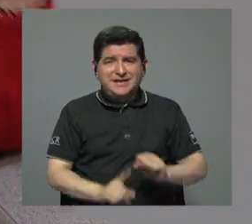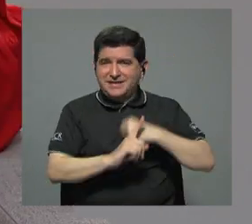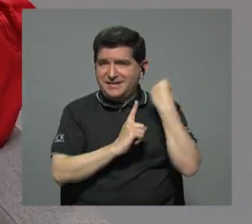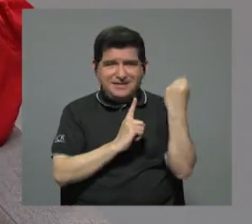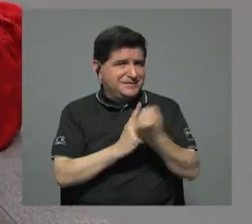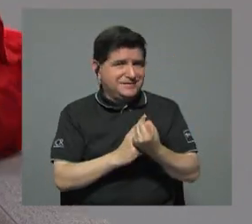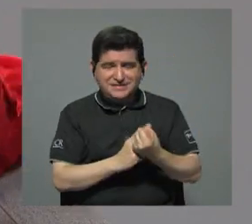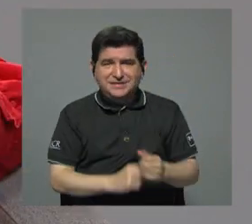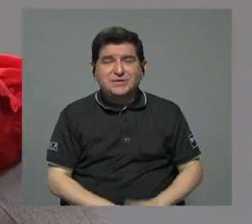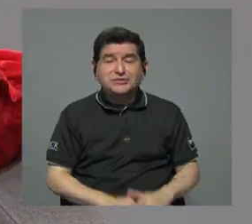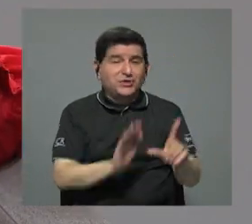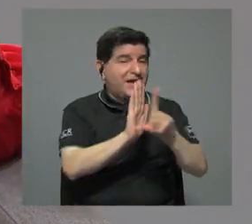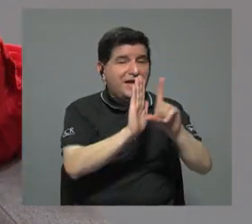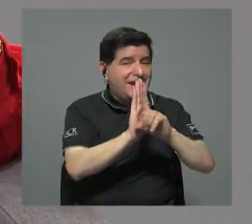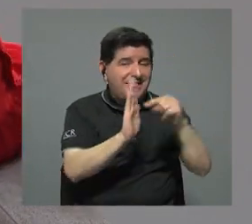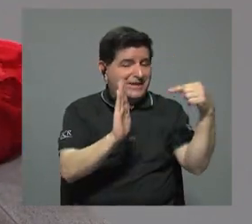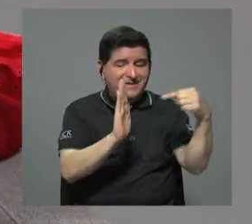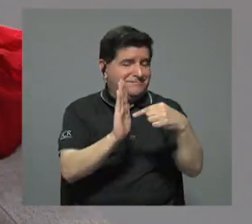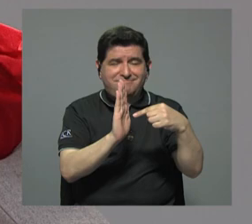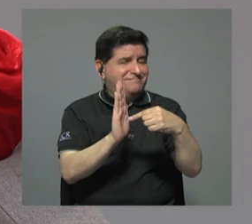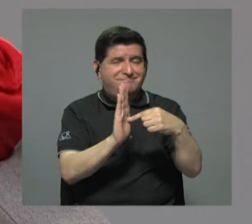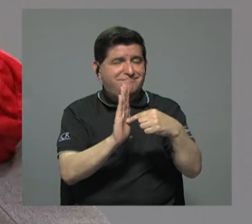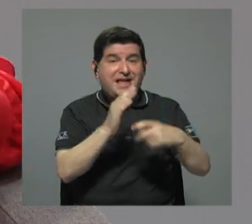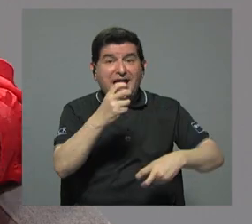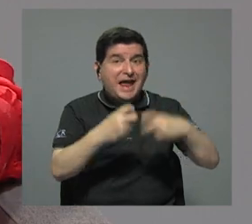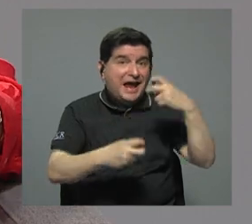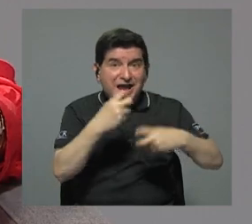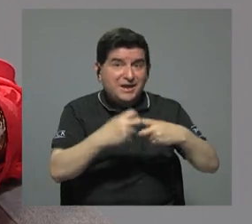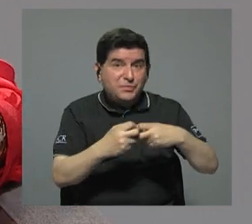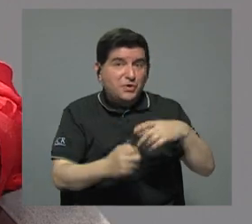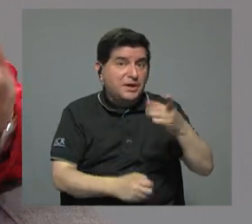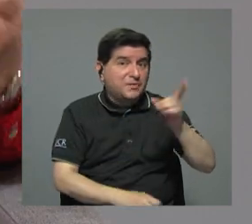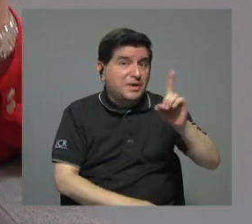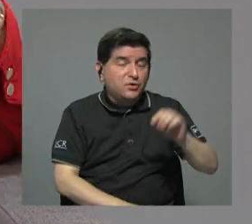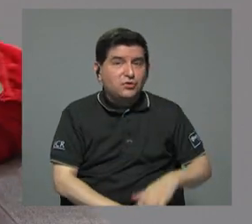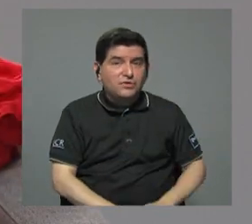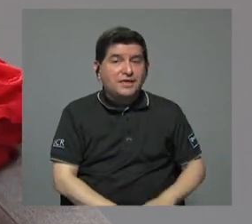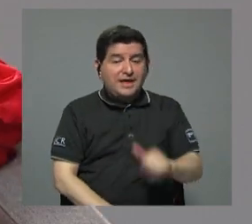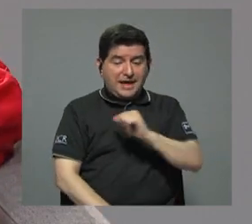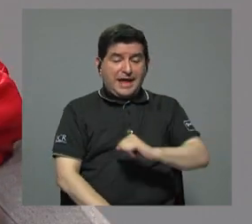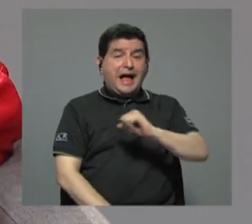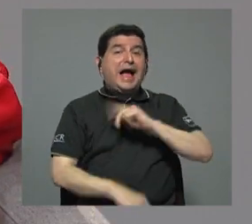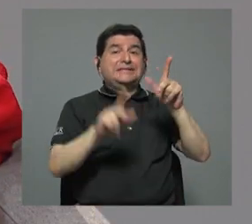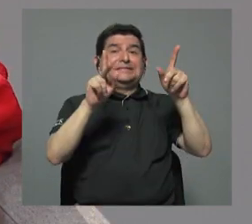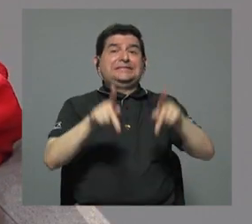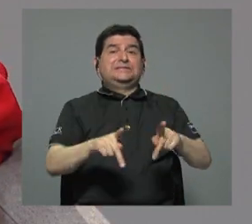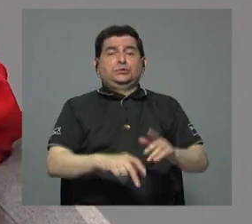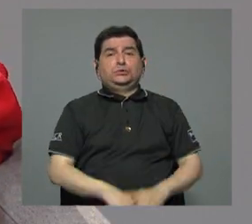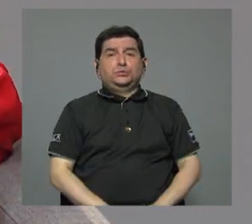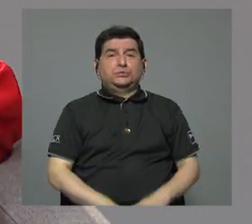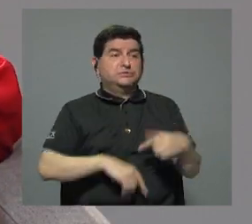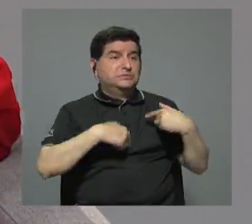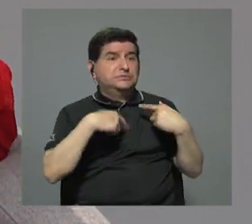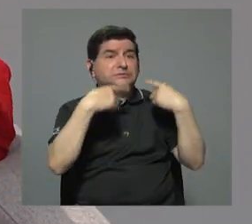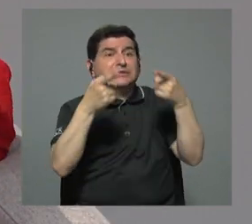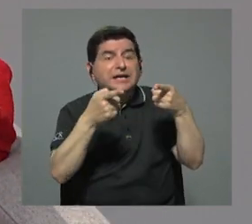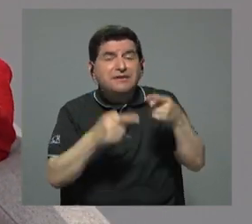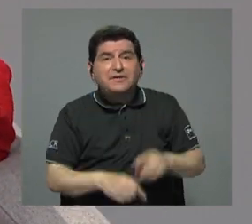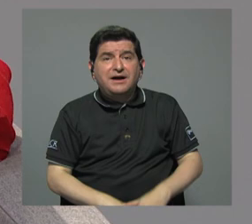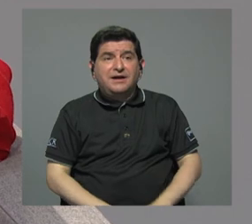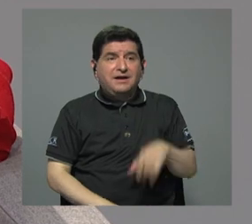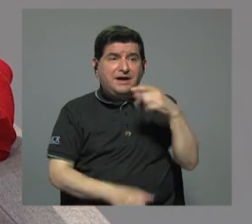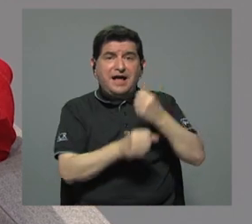está en las leyes el problema está en las actitudes de las personas que llegan a esas